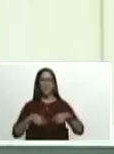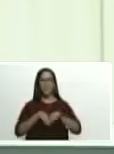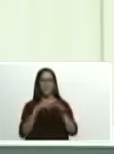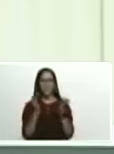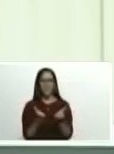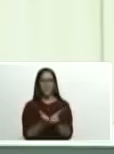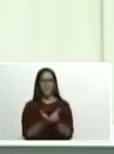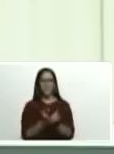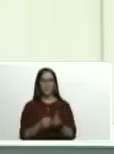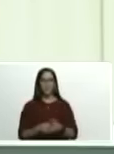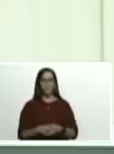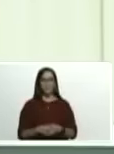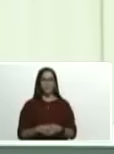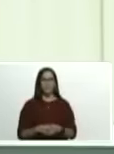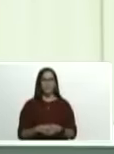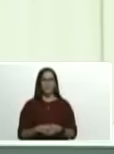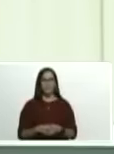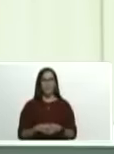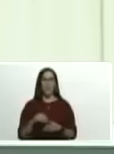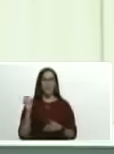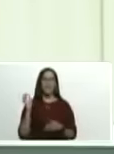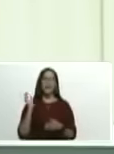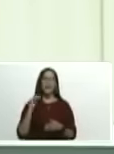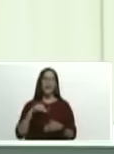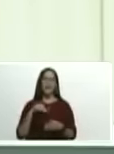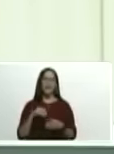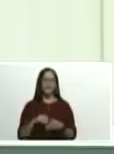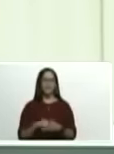mundo, de Maracaibo,